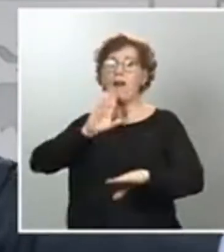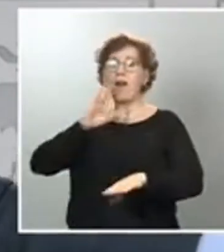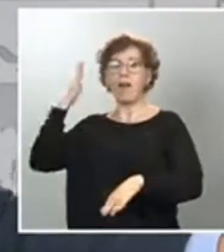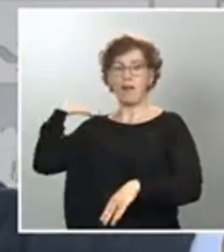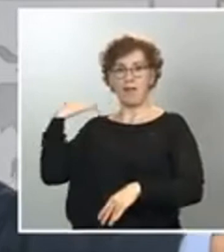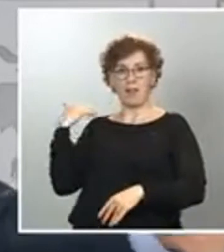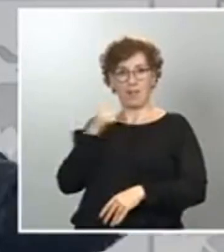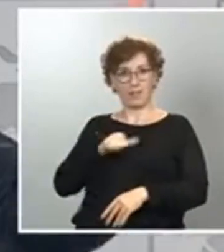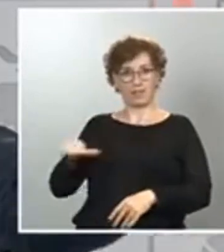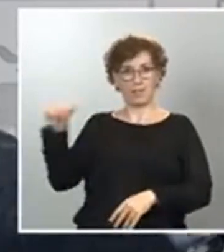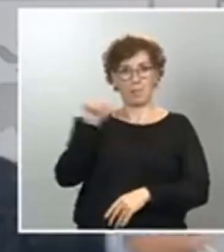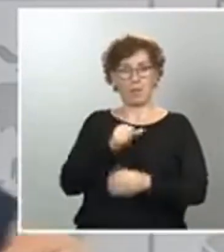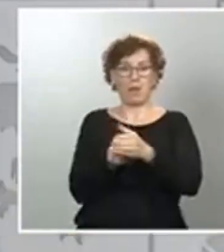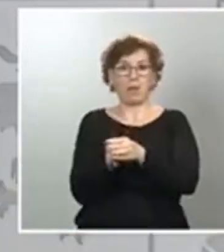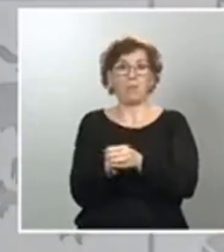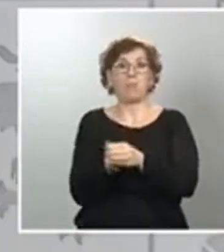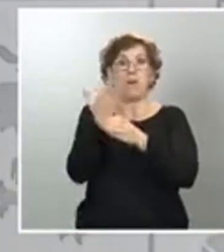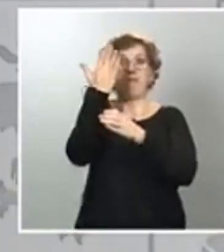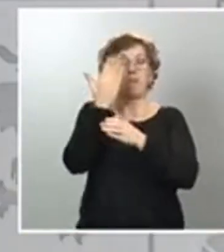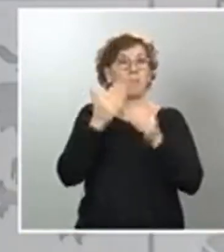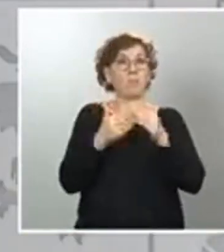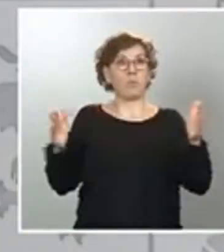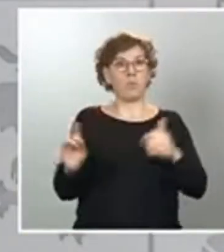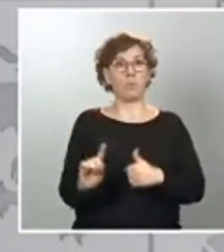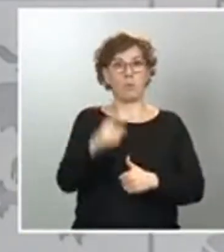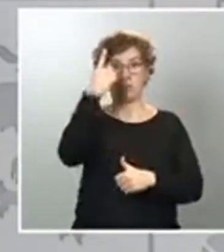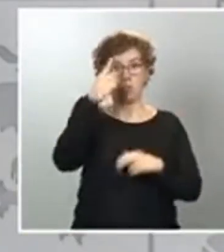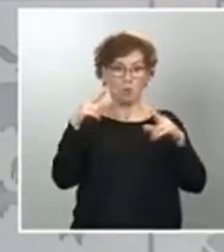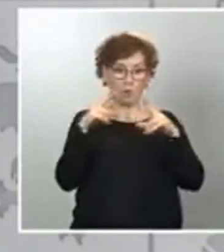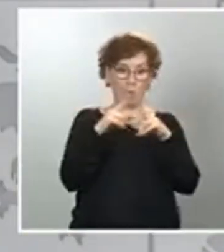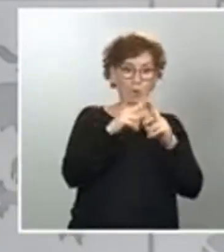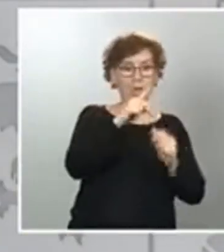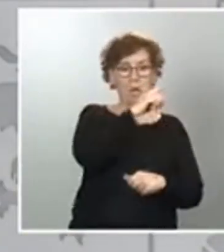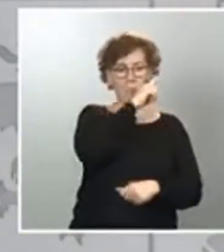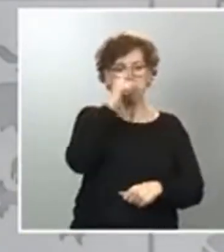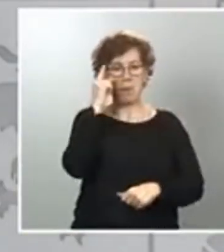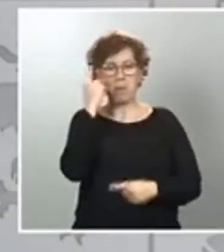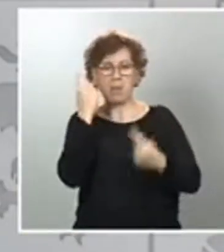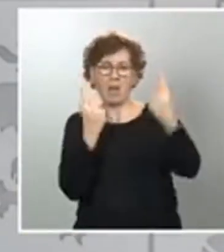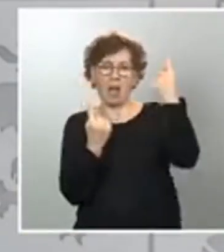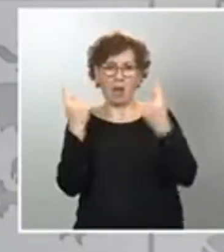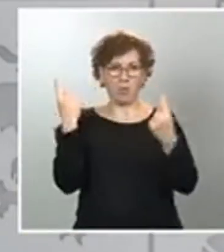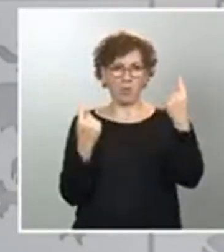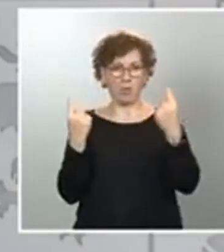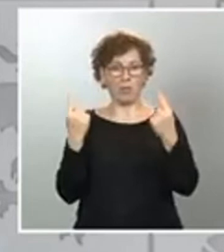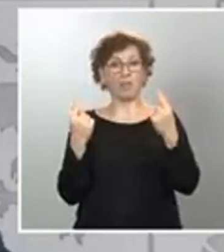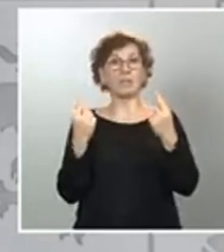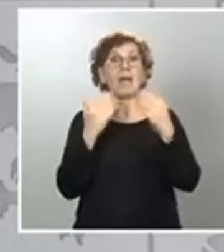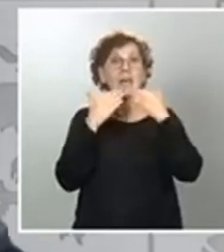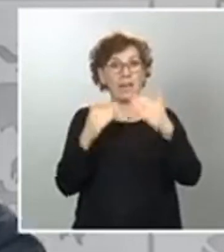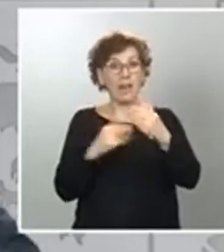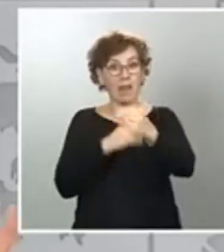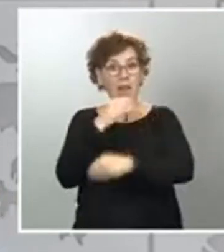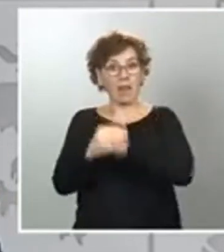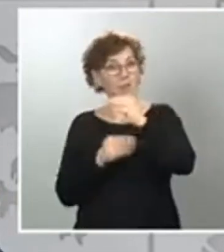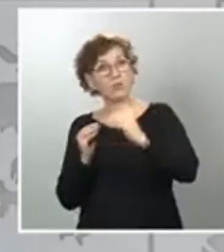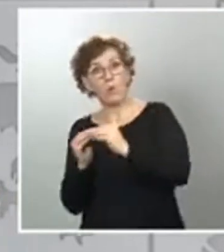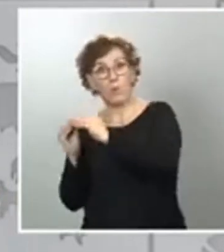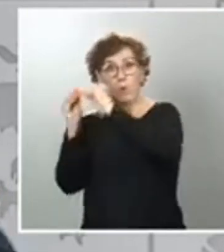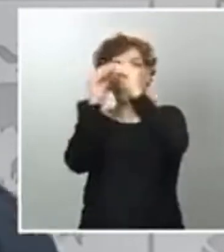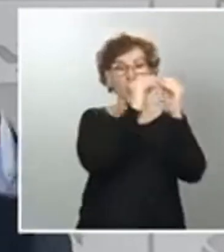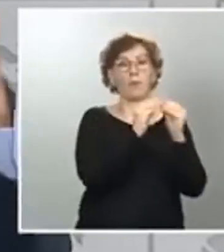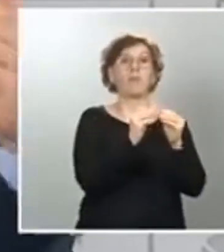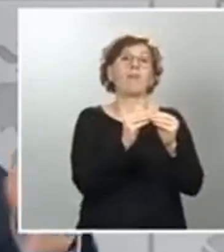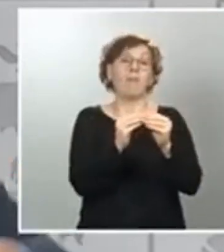fue precisamente la Comunidad de Madrid y algunas otras comunidades. Eso ha beneficiado a comunidades autónomas como Andalucía, como Extremadura,